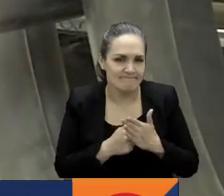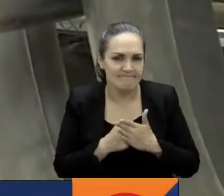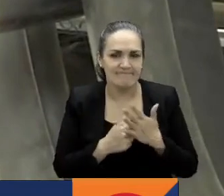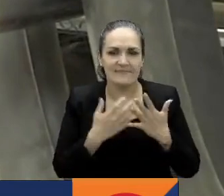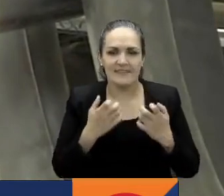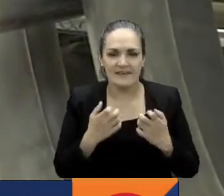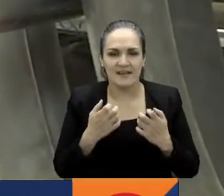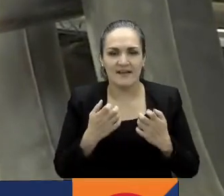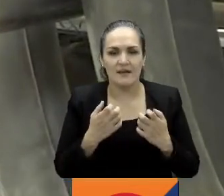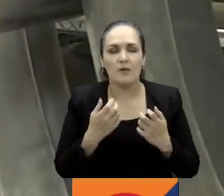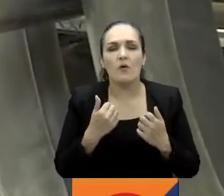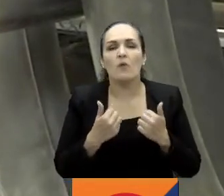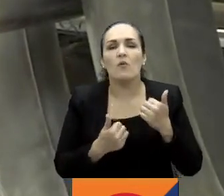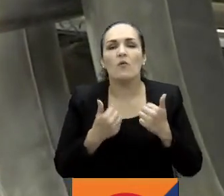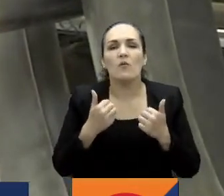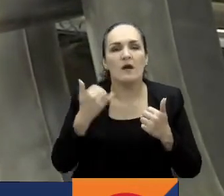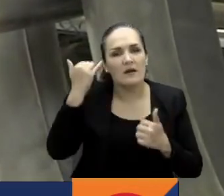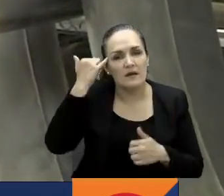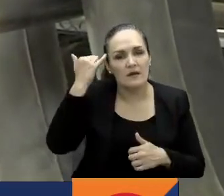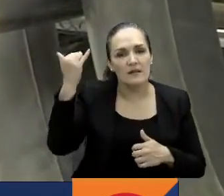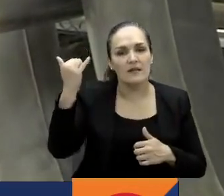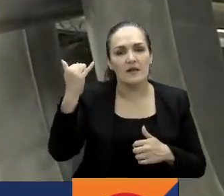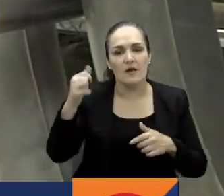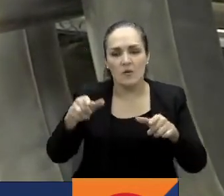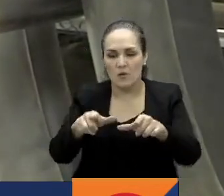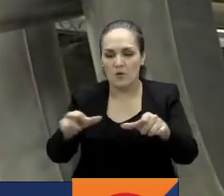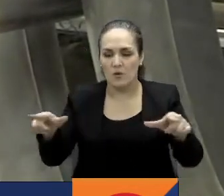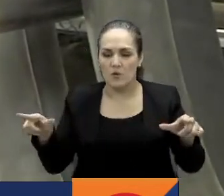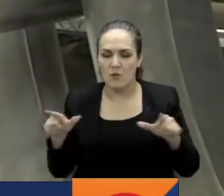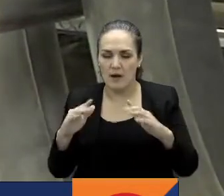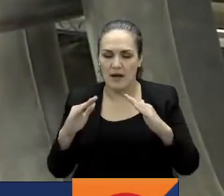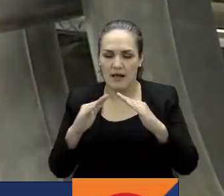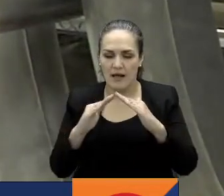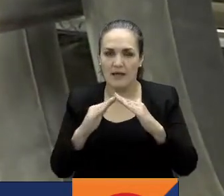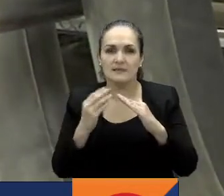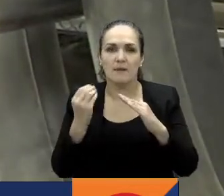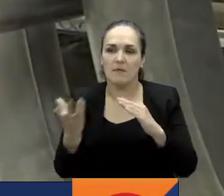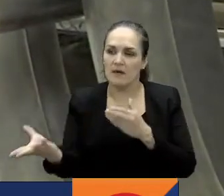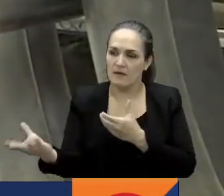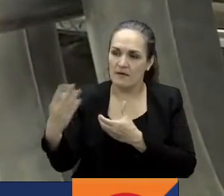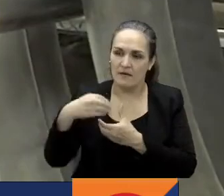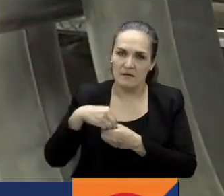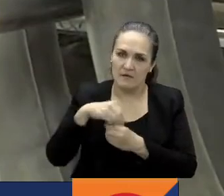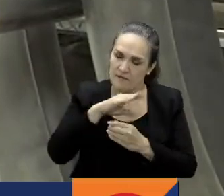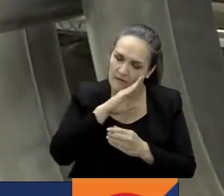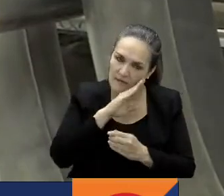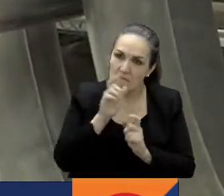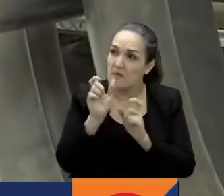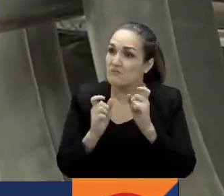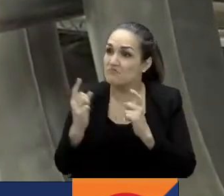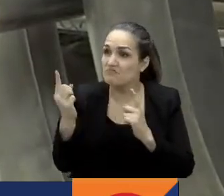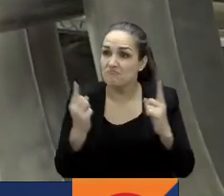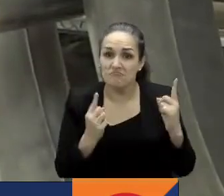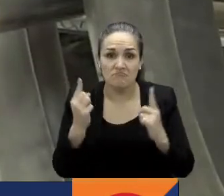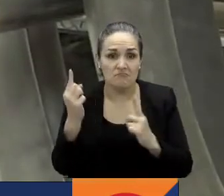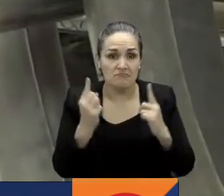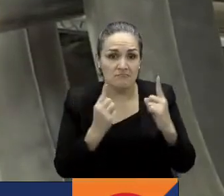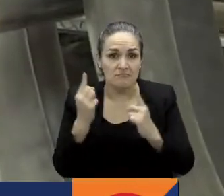que iba para allá. Él quería tener un lugar, una casa de apoyo, donde pudieran llegar todas las